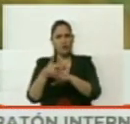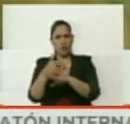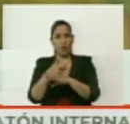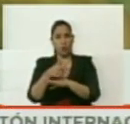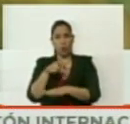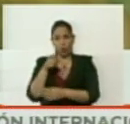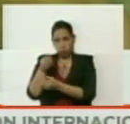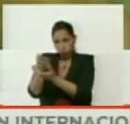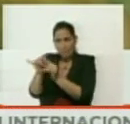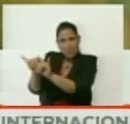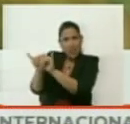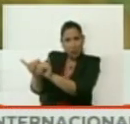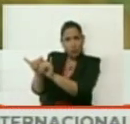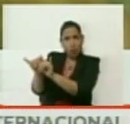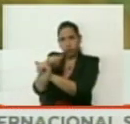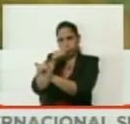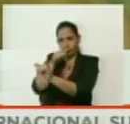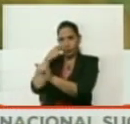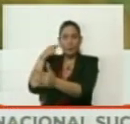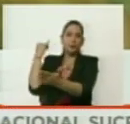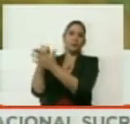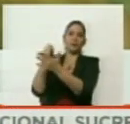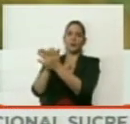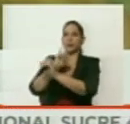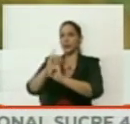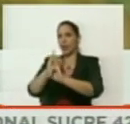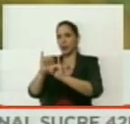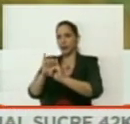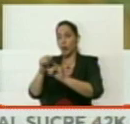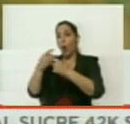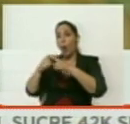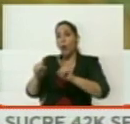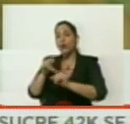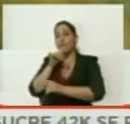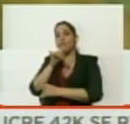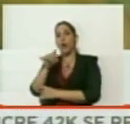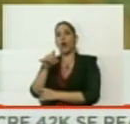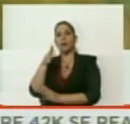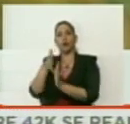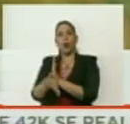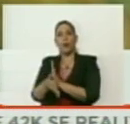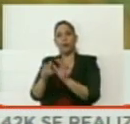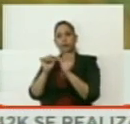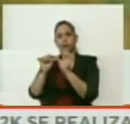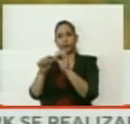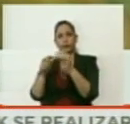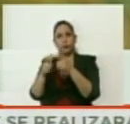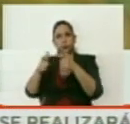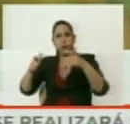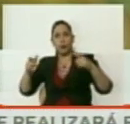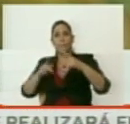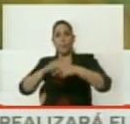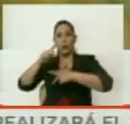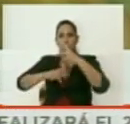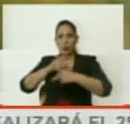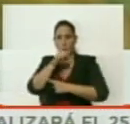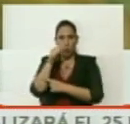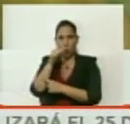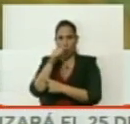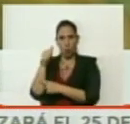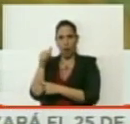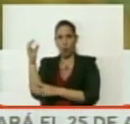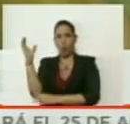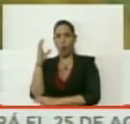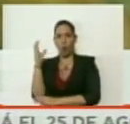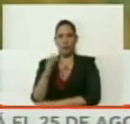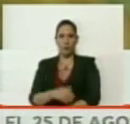los narcos y está comprobado. Acaba de salir otro informe de que sigue creciendo la producción de droga en